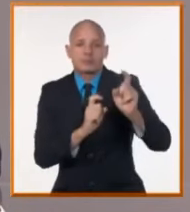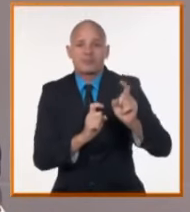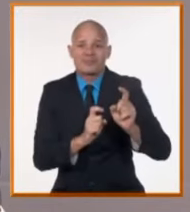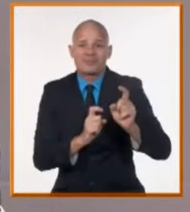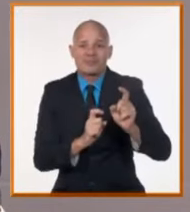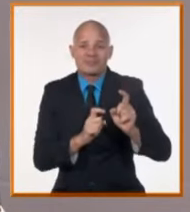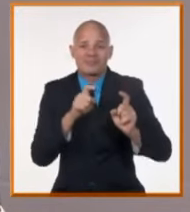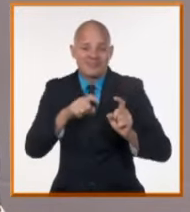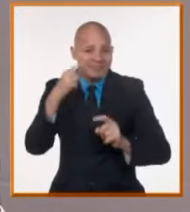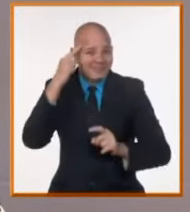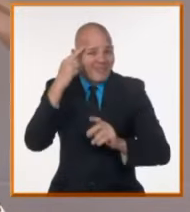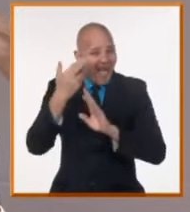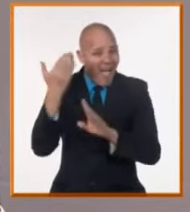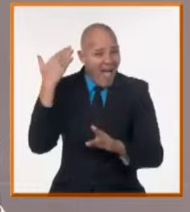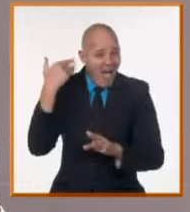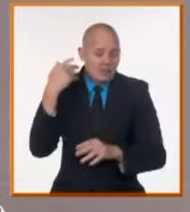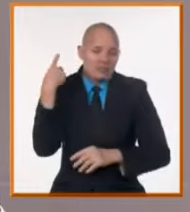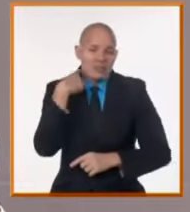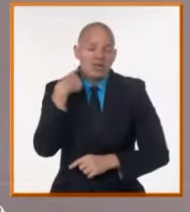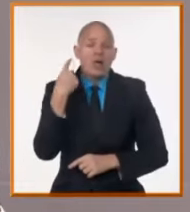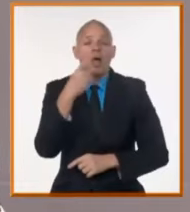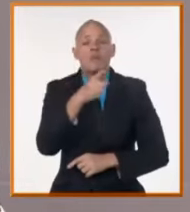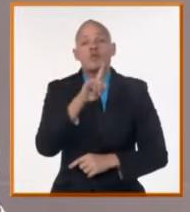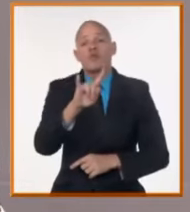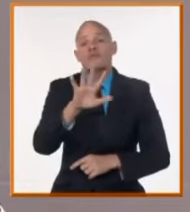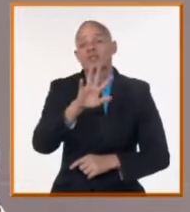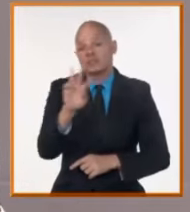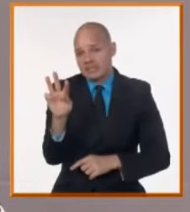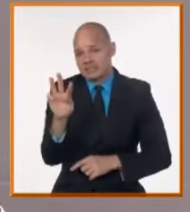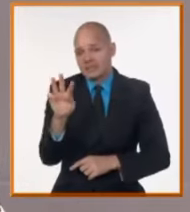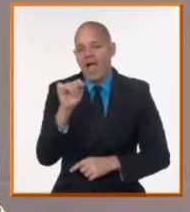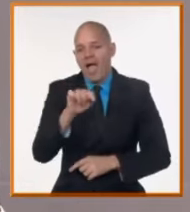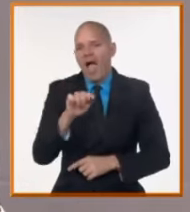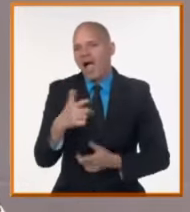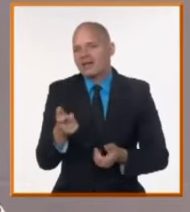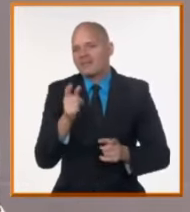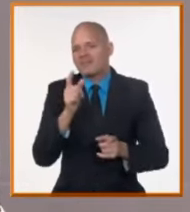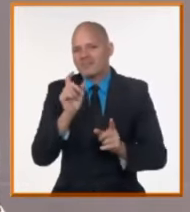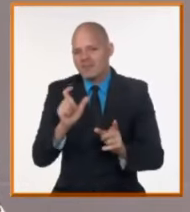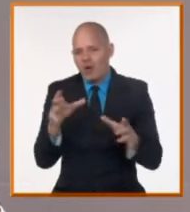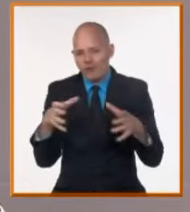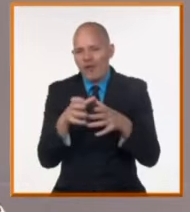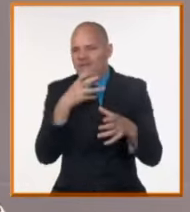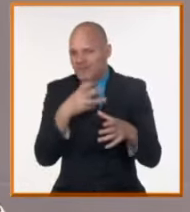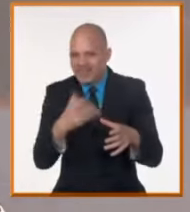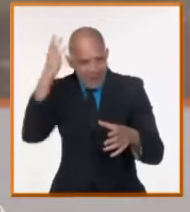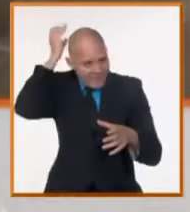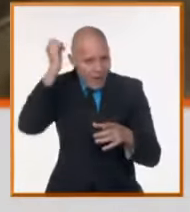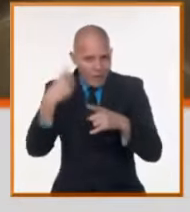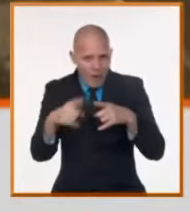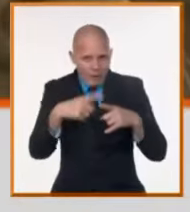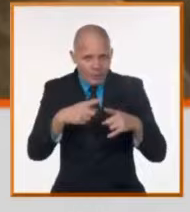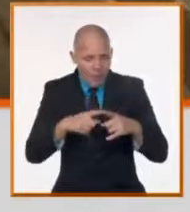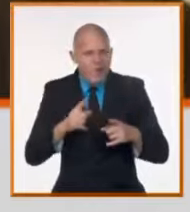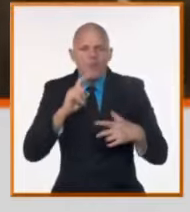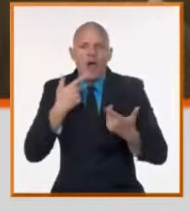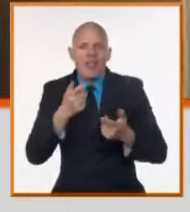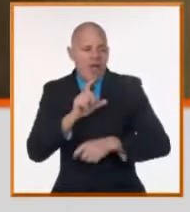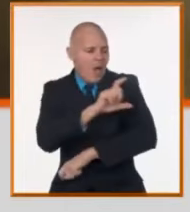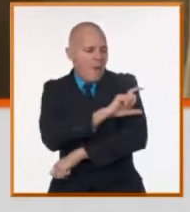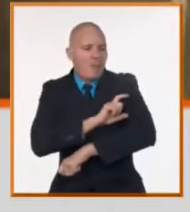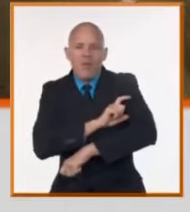asalto al Moncada, de manera que el ideario martiano estaba muy presente desde el momento mismo en que llega al poder